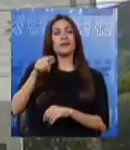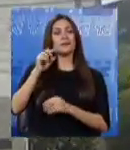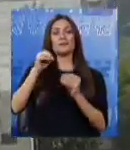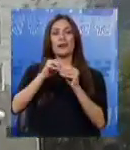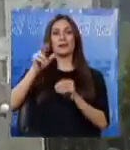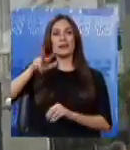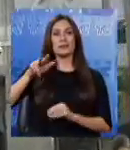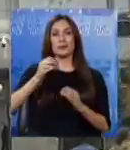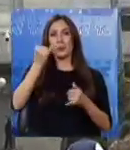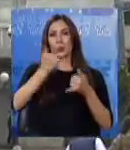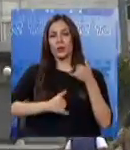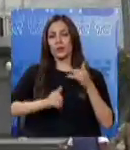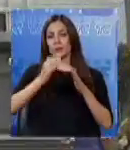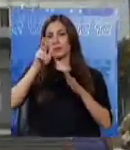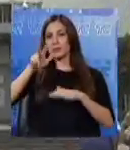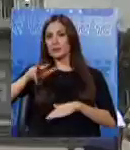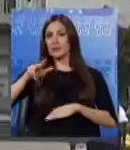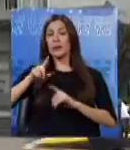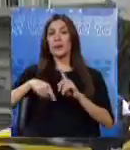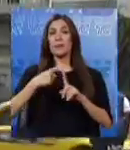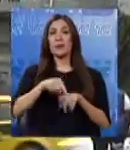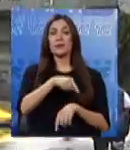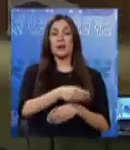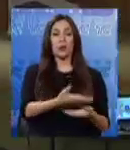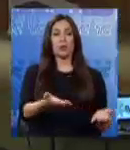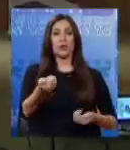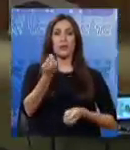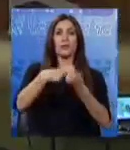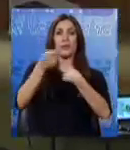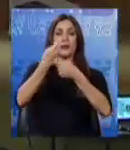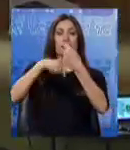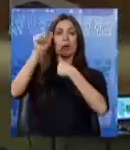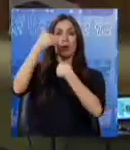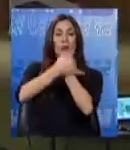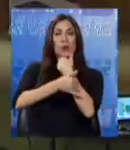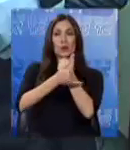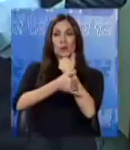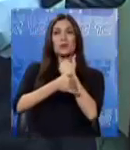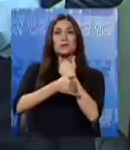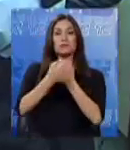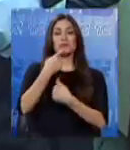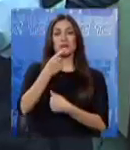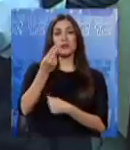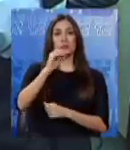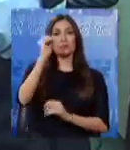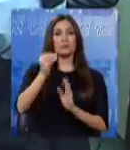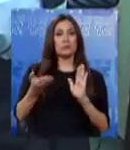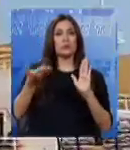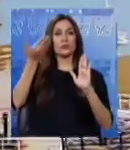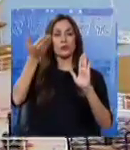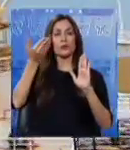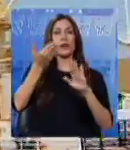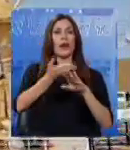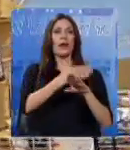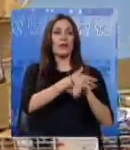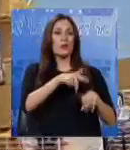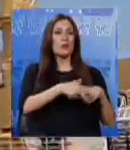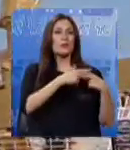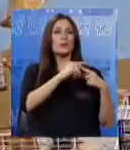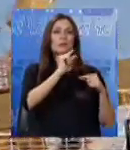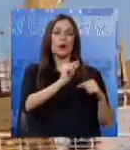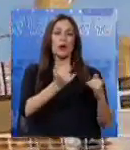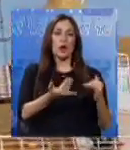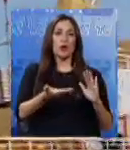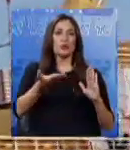año. Dieron a conocer que las exportaciones aumentaron en un 5% con respecto a las cifras de los primeros meses de este año.